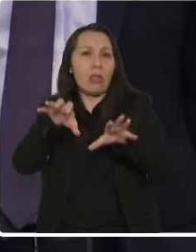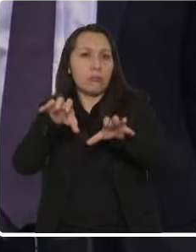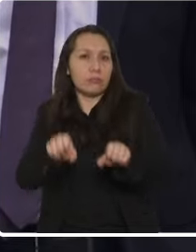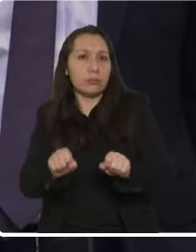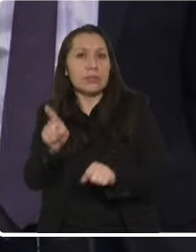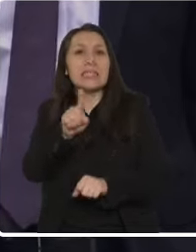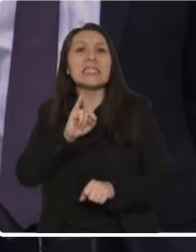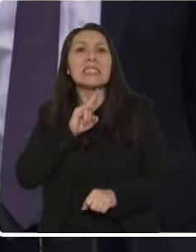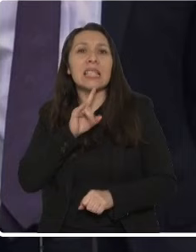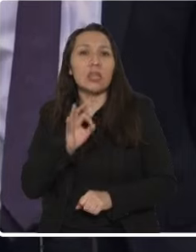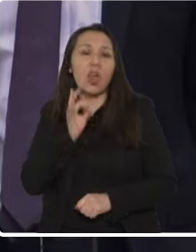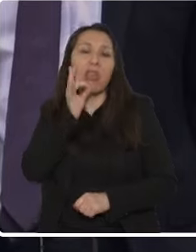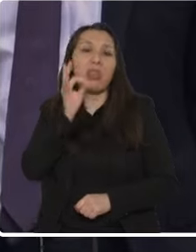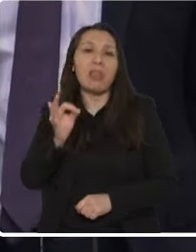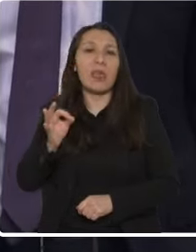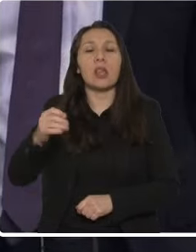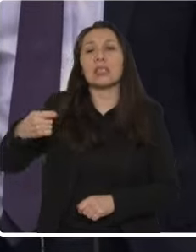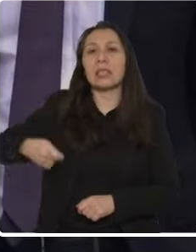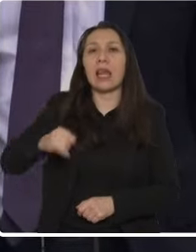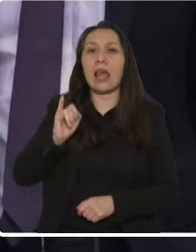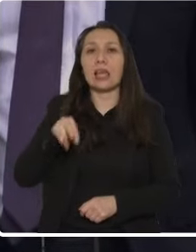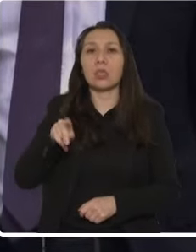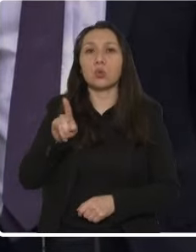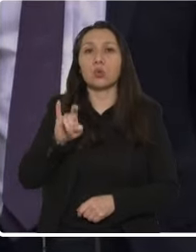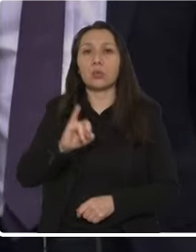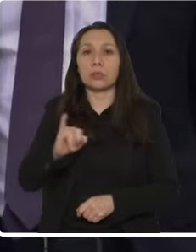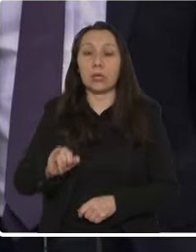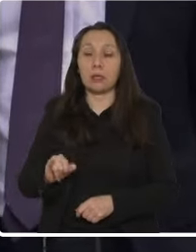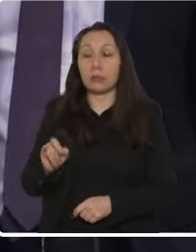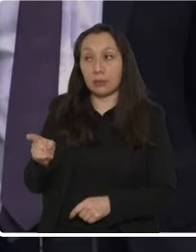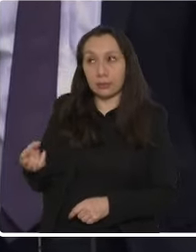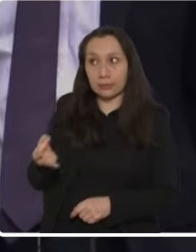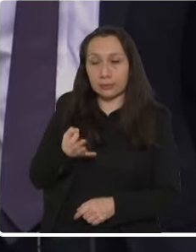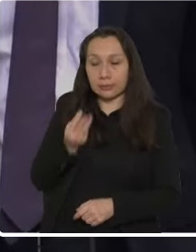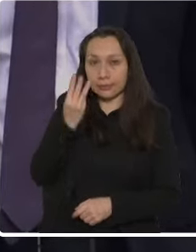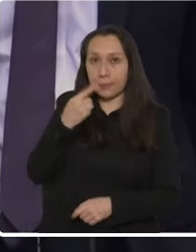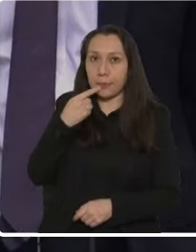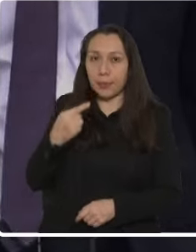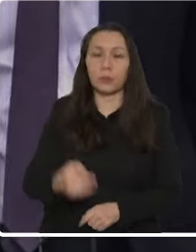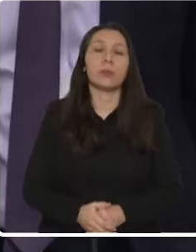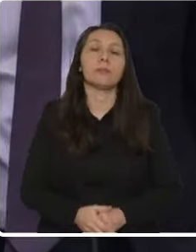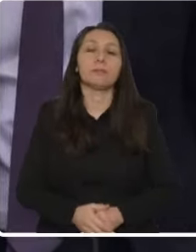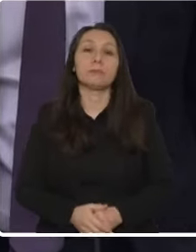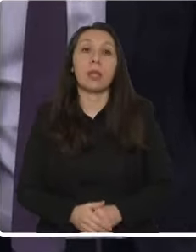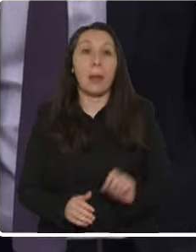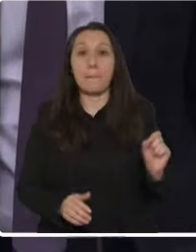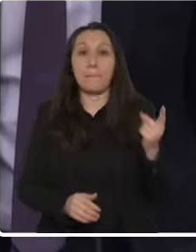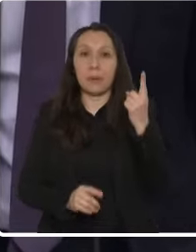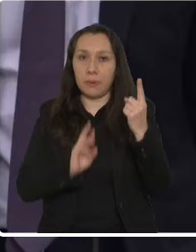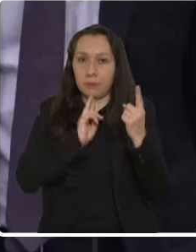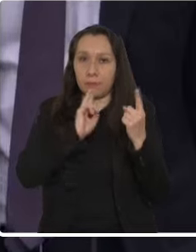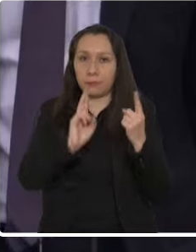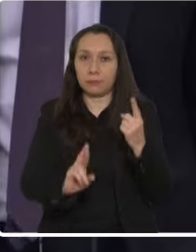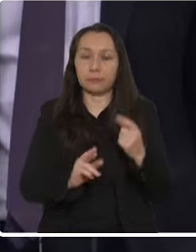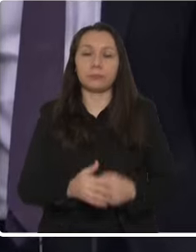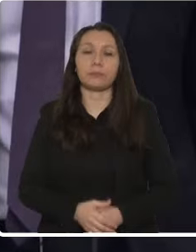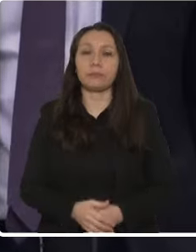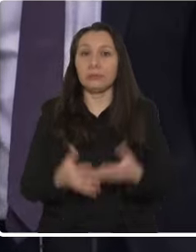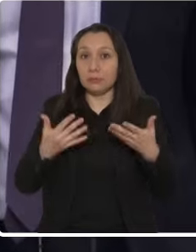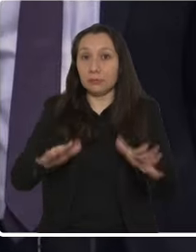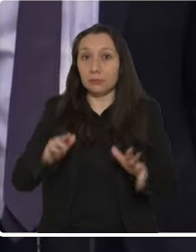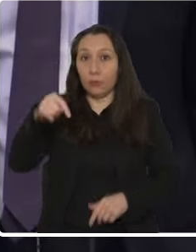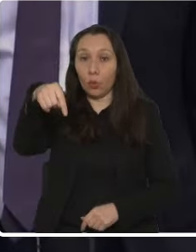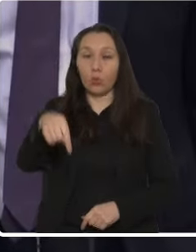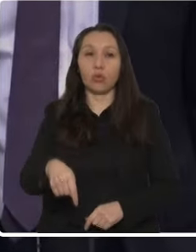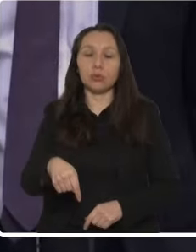ejemplo, el senador Insulza. Gracias, ministra. Ya, entonces son tres. Partamos por la primera. Ya hoy